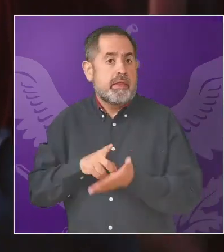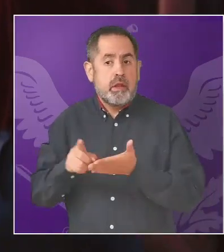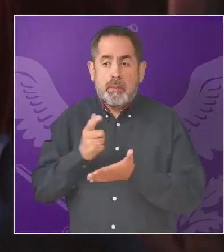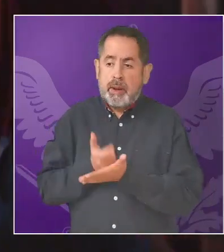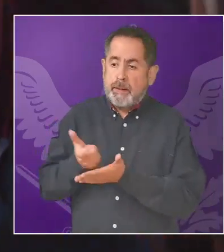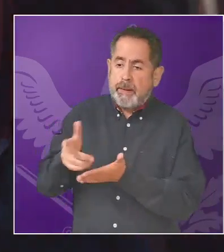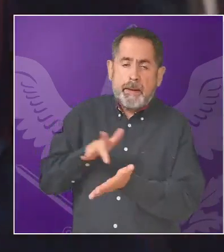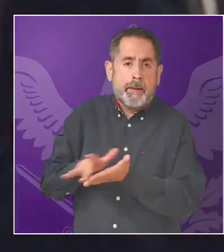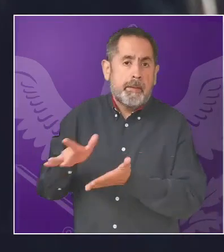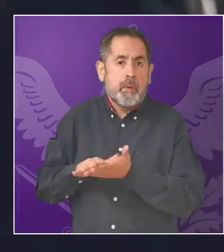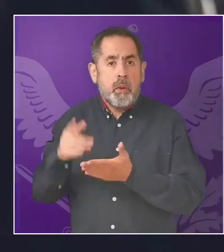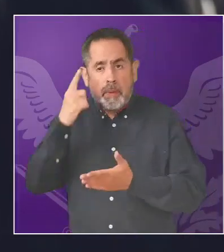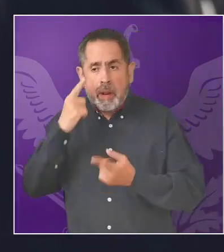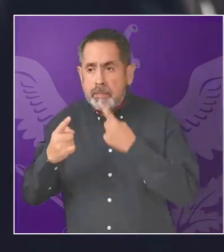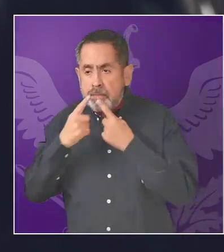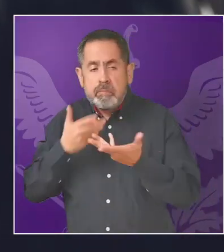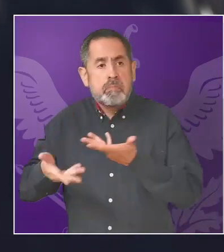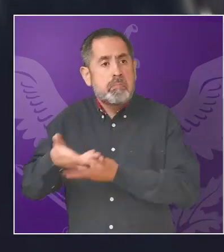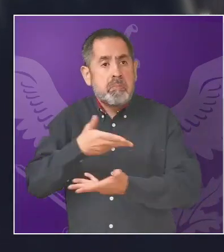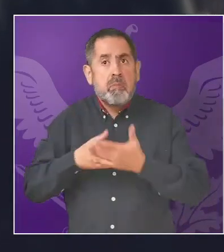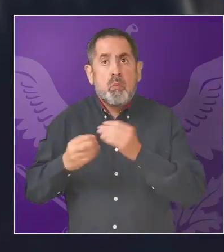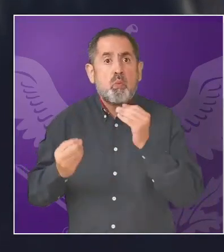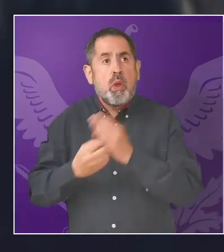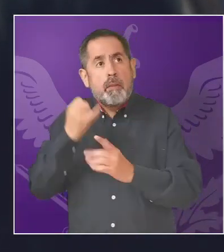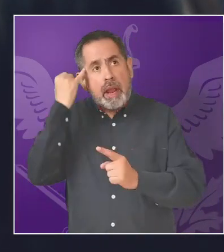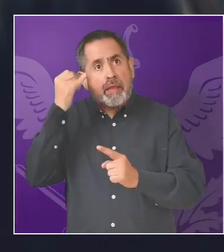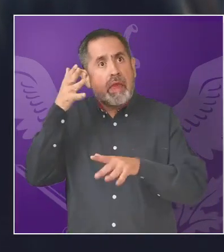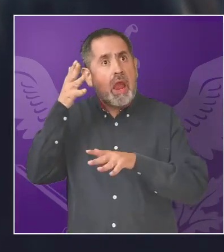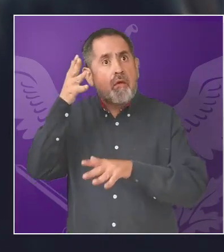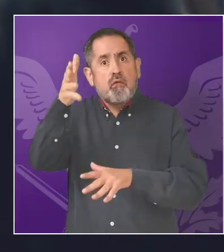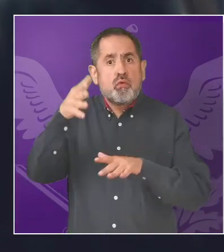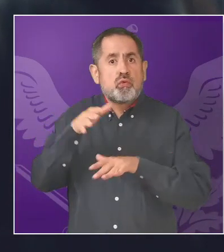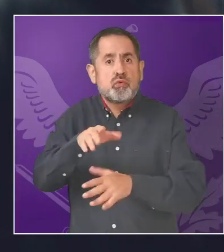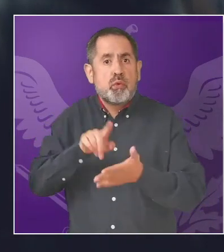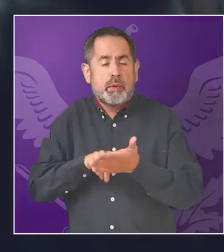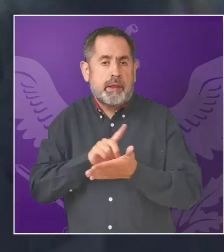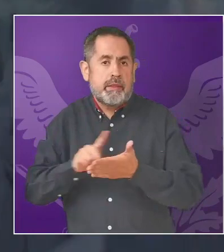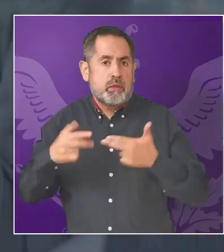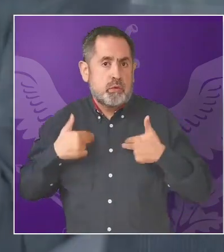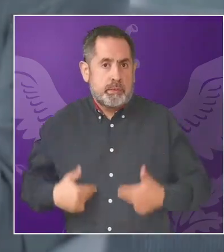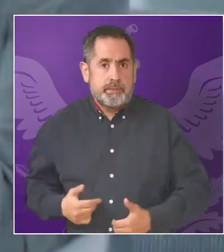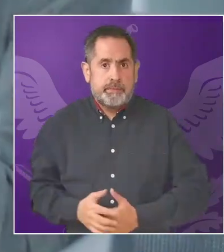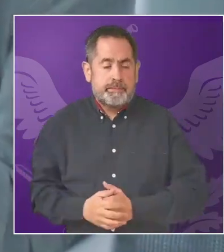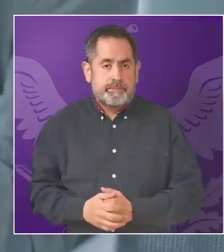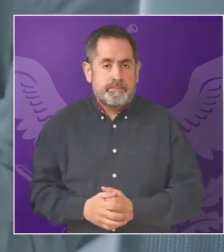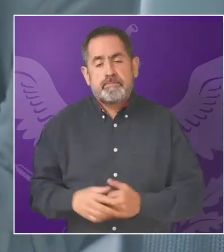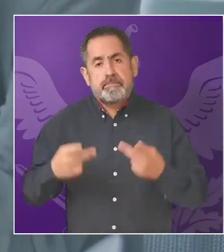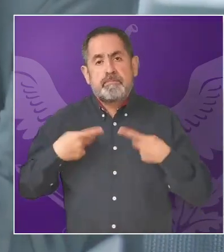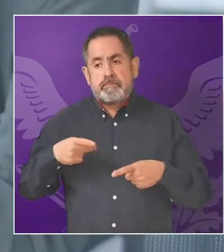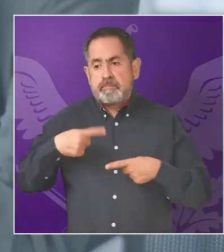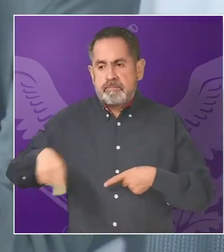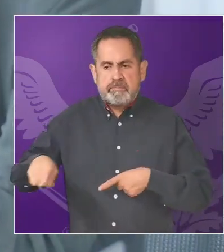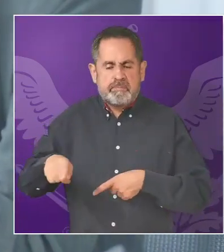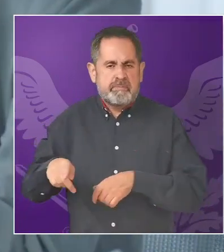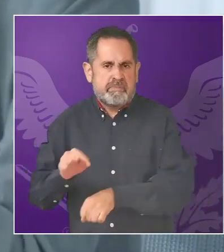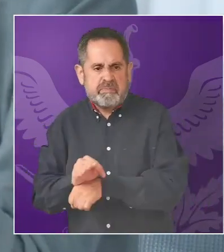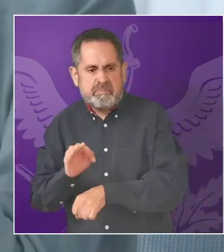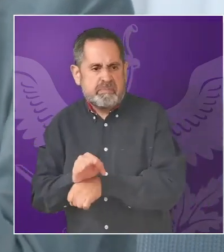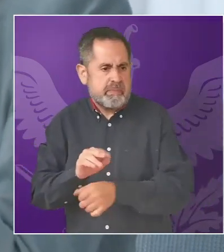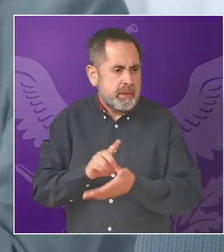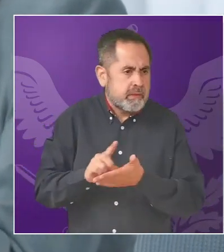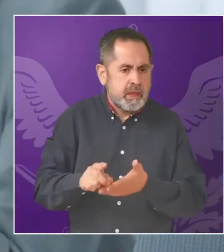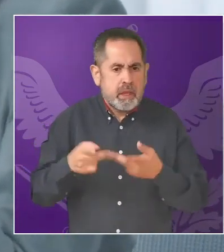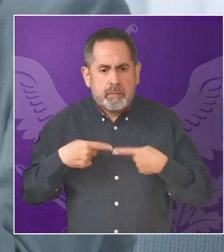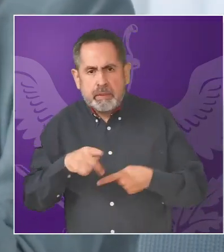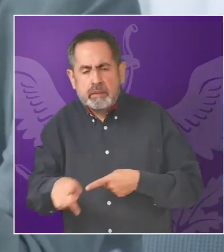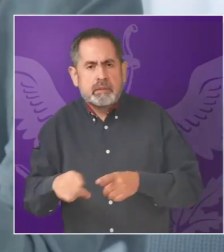financiamiento y el derecho a desarrollar y discutir nuevas ideas en materia de derechos humanos. Las personas que se dedican a la defensa y promoción